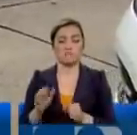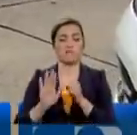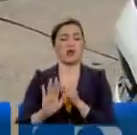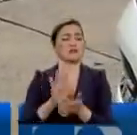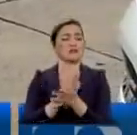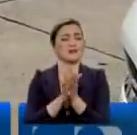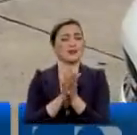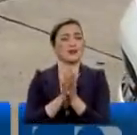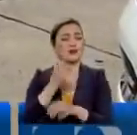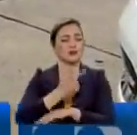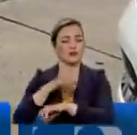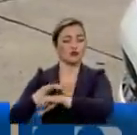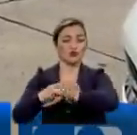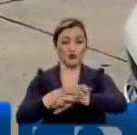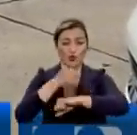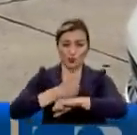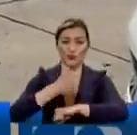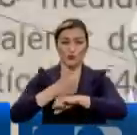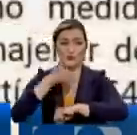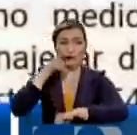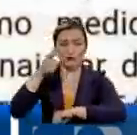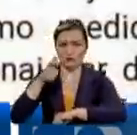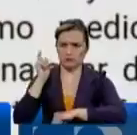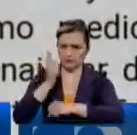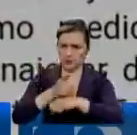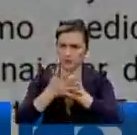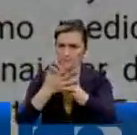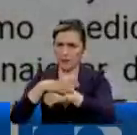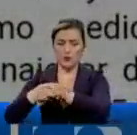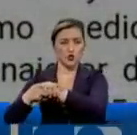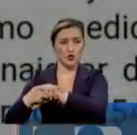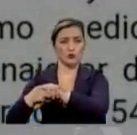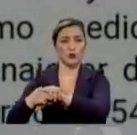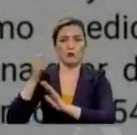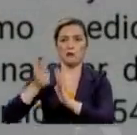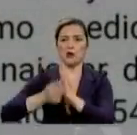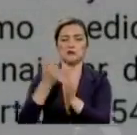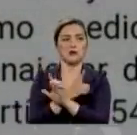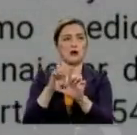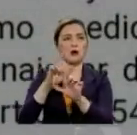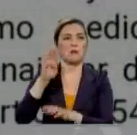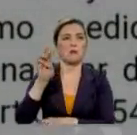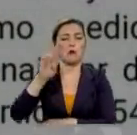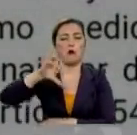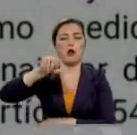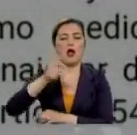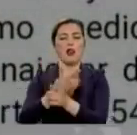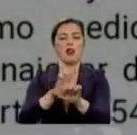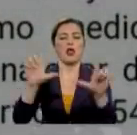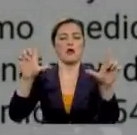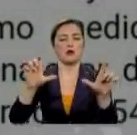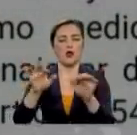autoridades detuvieron a la mujer. Sin embargo, pese a que la fiscalía habría pedido la prisión preventiva, la jueza Heidi Borja la liberó con